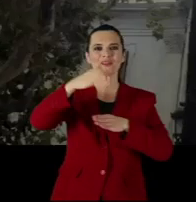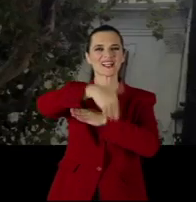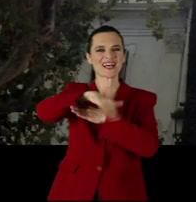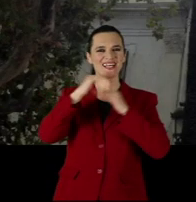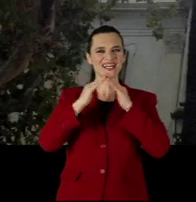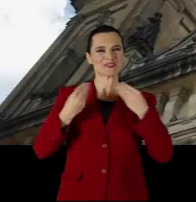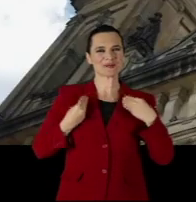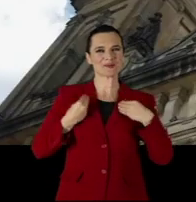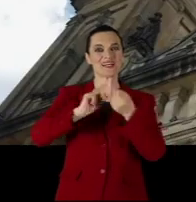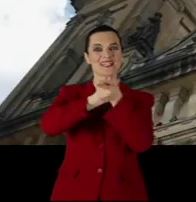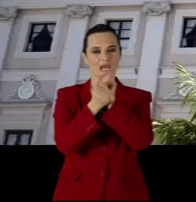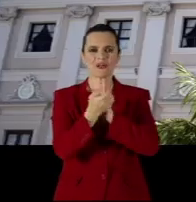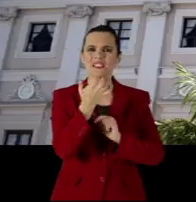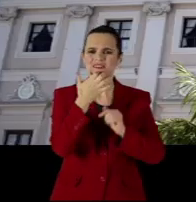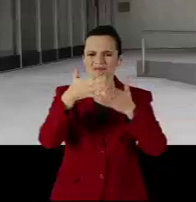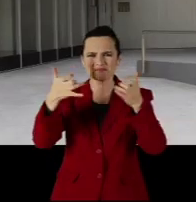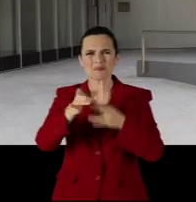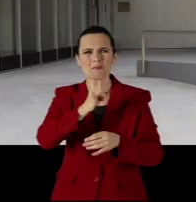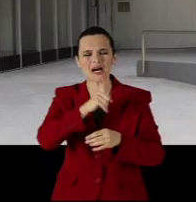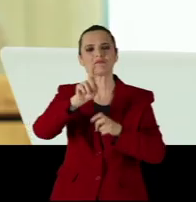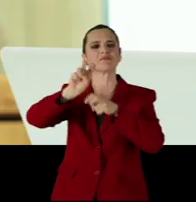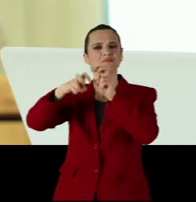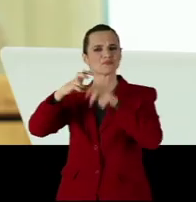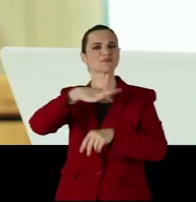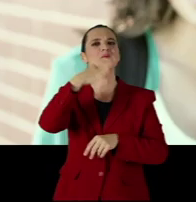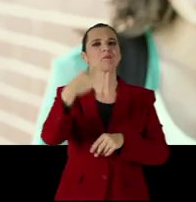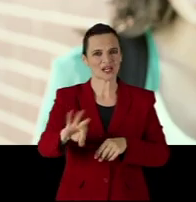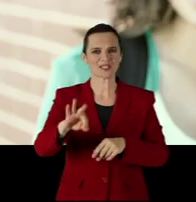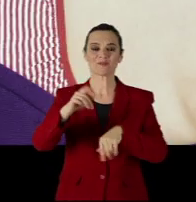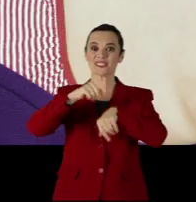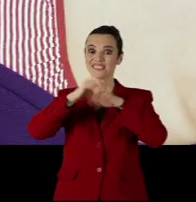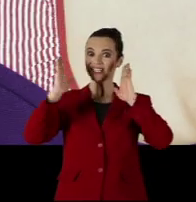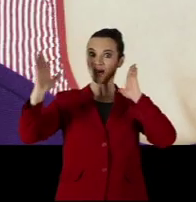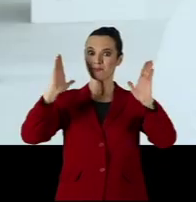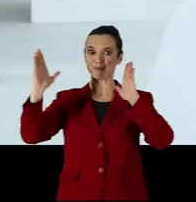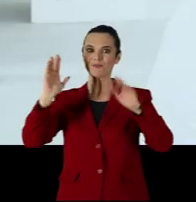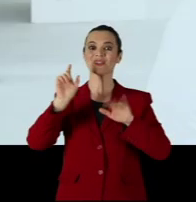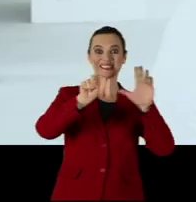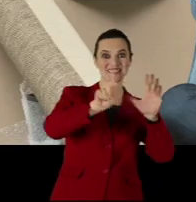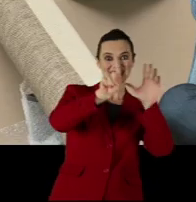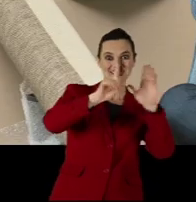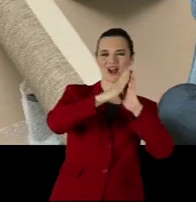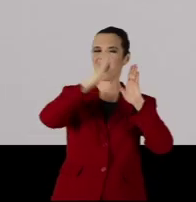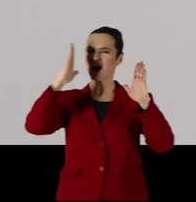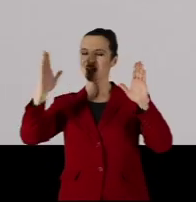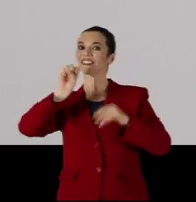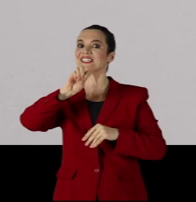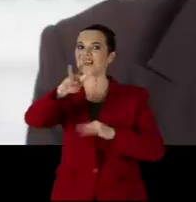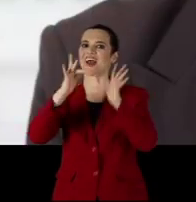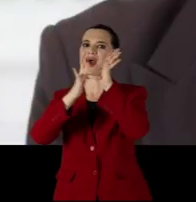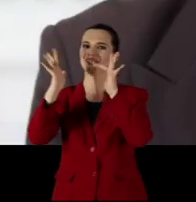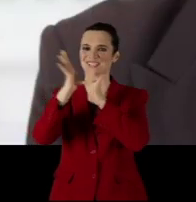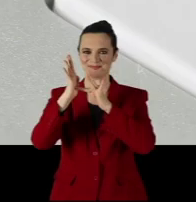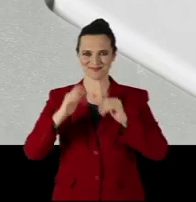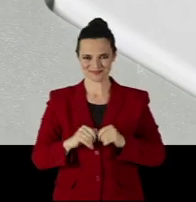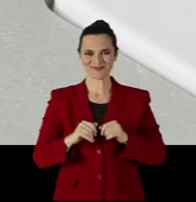en tu ayuntamiento, consulado, delegación del censo o internet, sobre todo si votas por primera vez o has cambiado de domicilio. Si algo no